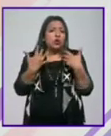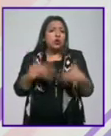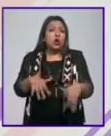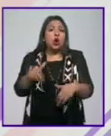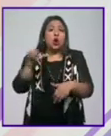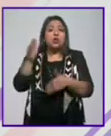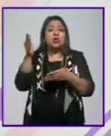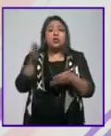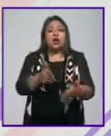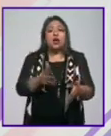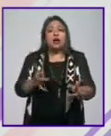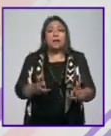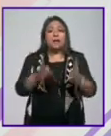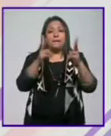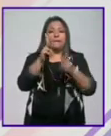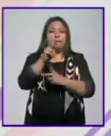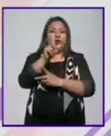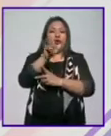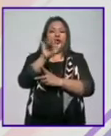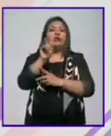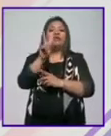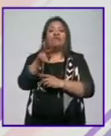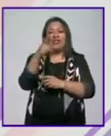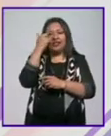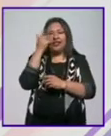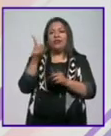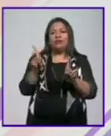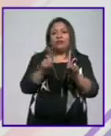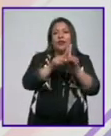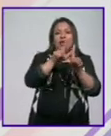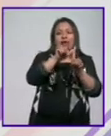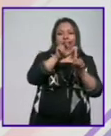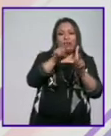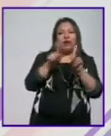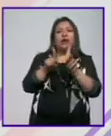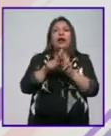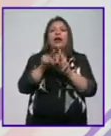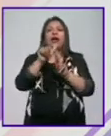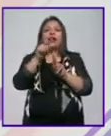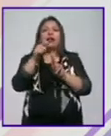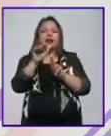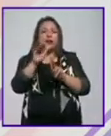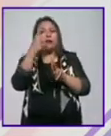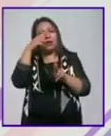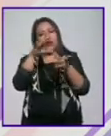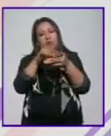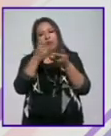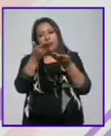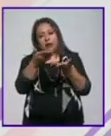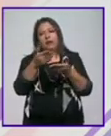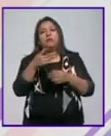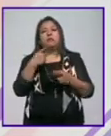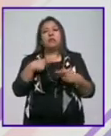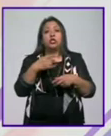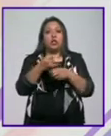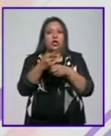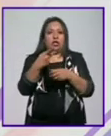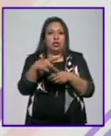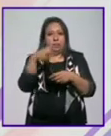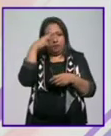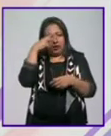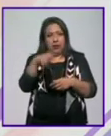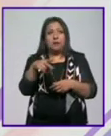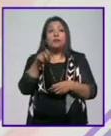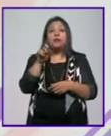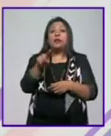llega hoy a Pulsiones. Así es, Rafael, ya se encuentra Laura Barrera con Angélica Vieira para platicarnos de este personaje mexicano. Pues muchas gracias